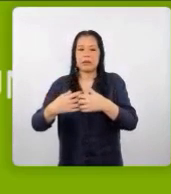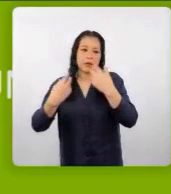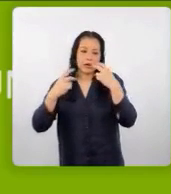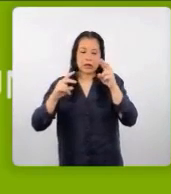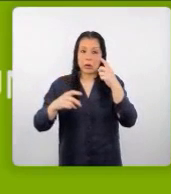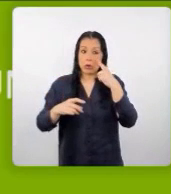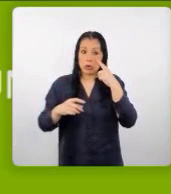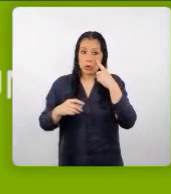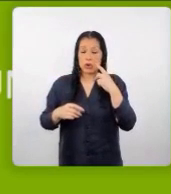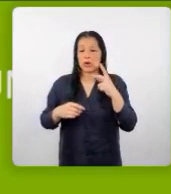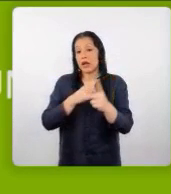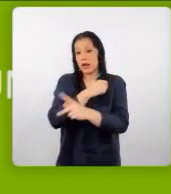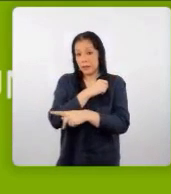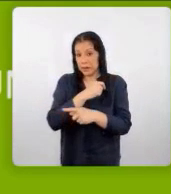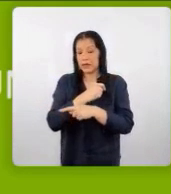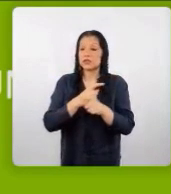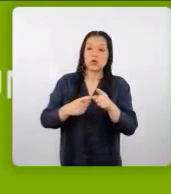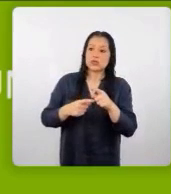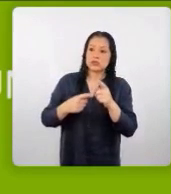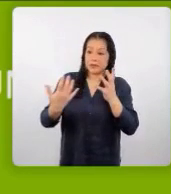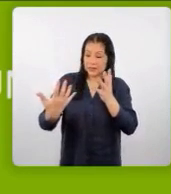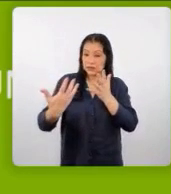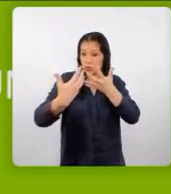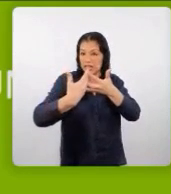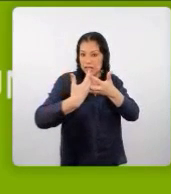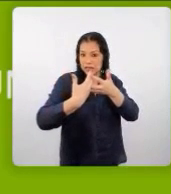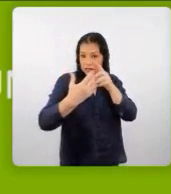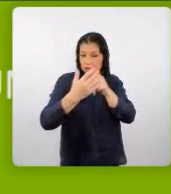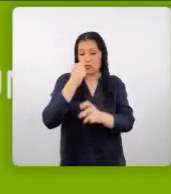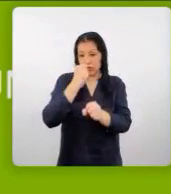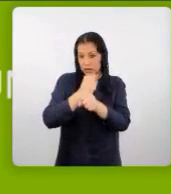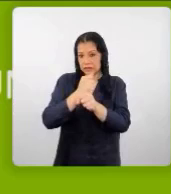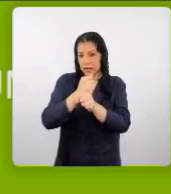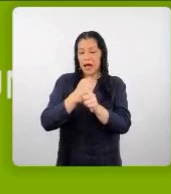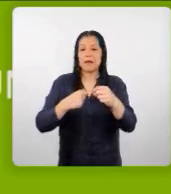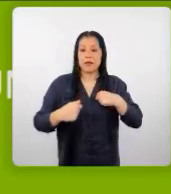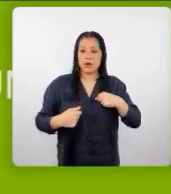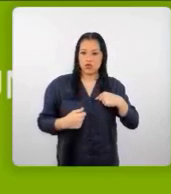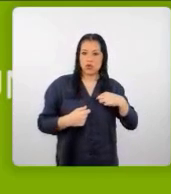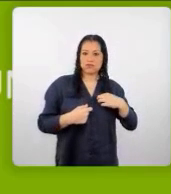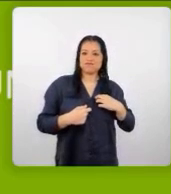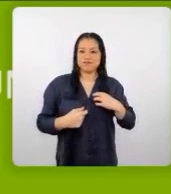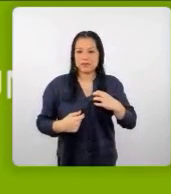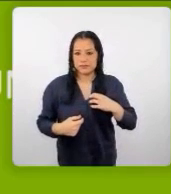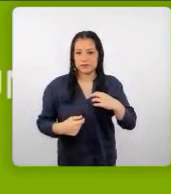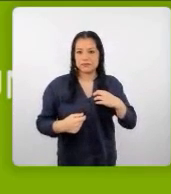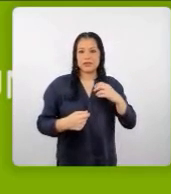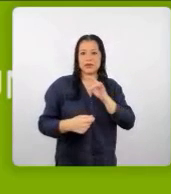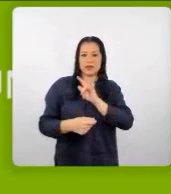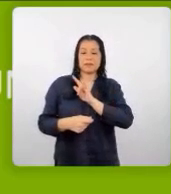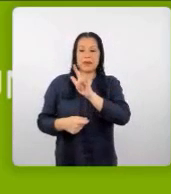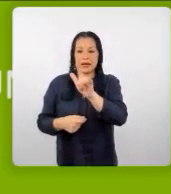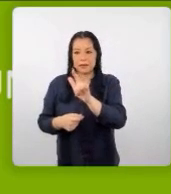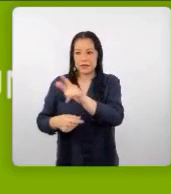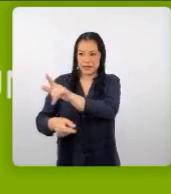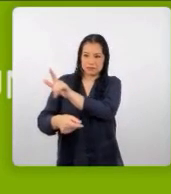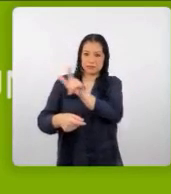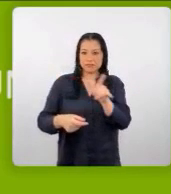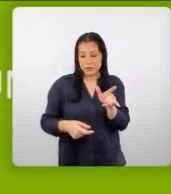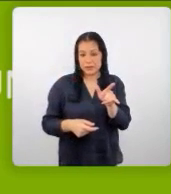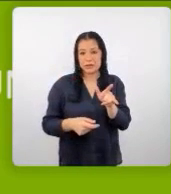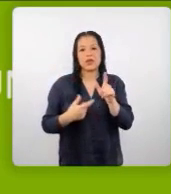sino más bien desde el punto de vista de esa relación de confianza, es también la viceversa. Aspectos que tenemos que tener